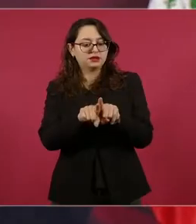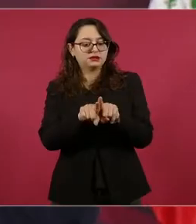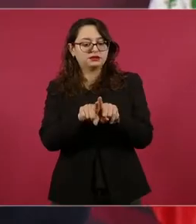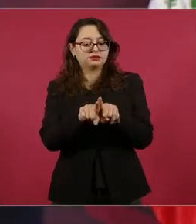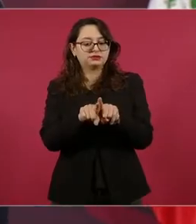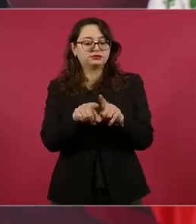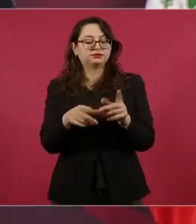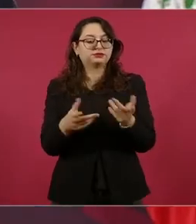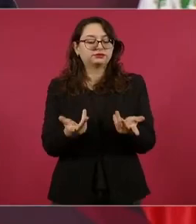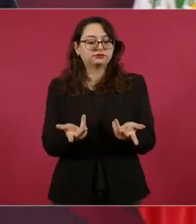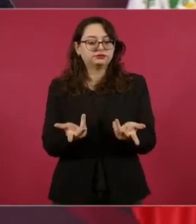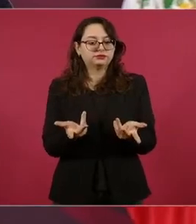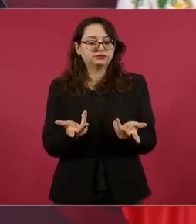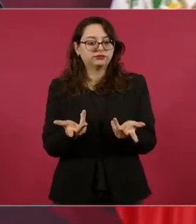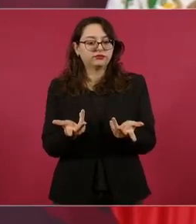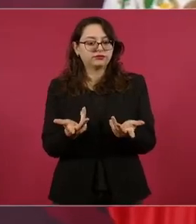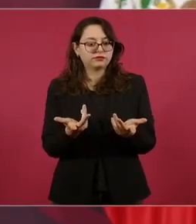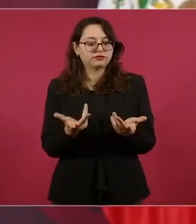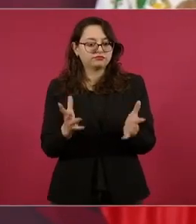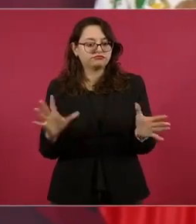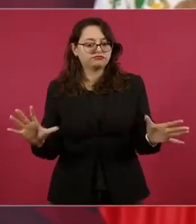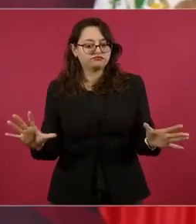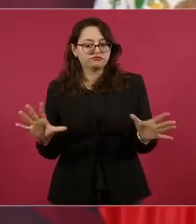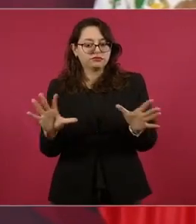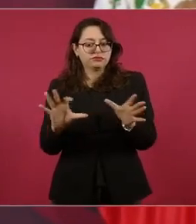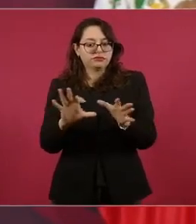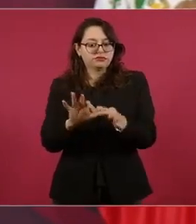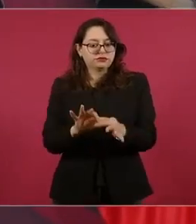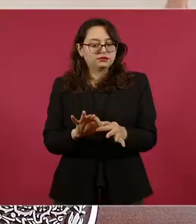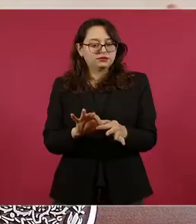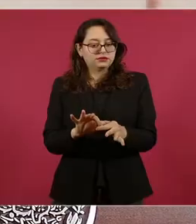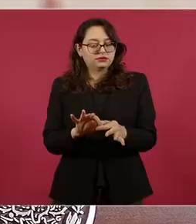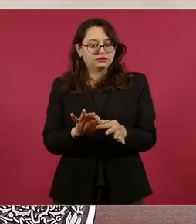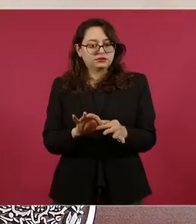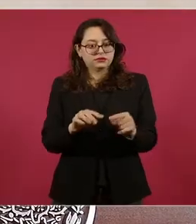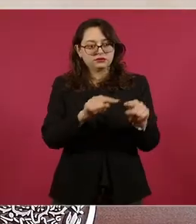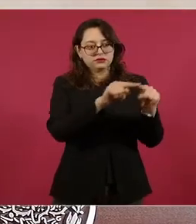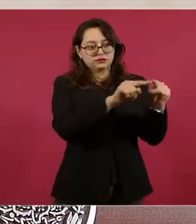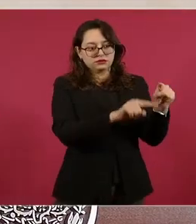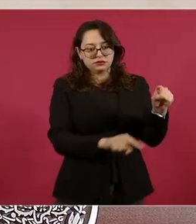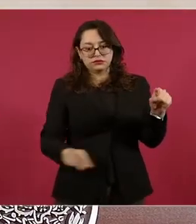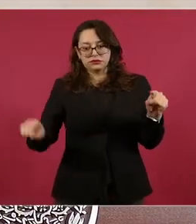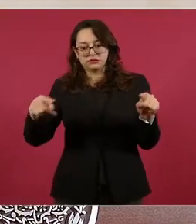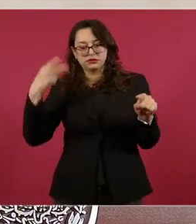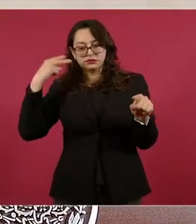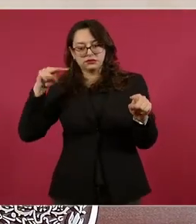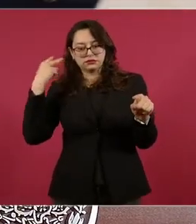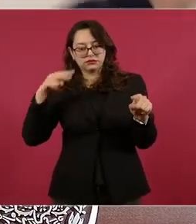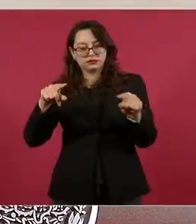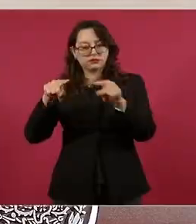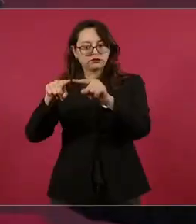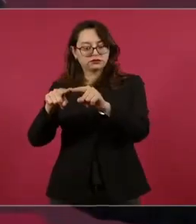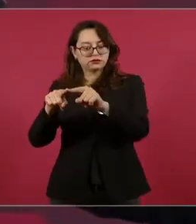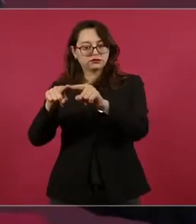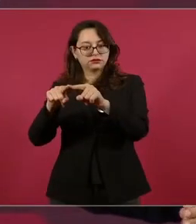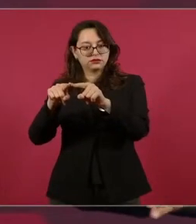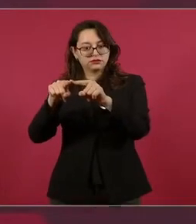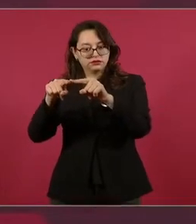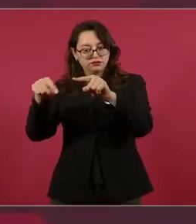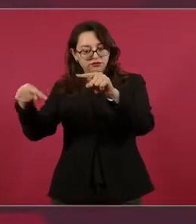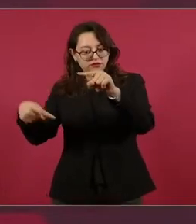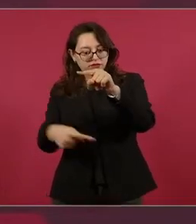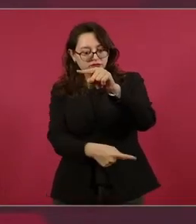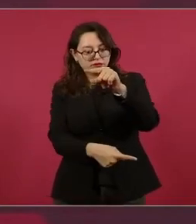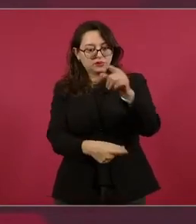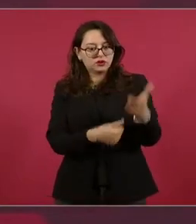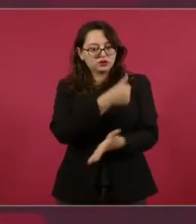cruce el entronque con esa vía hacia Veracruz y de Veracruz a